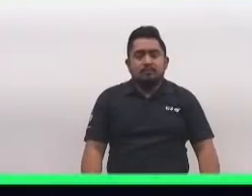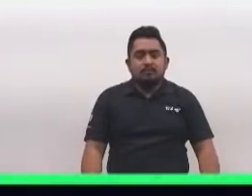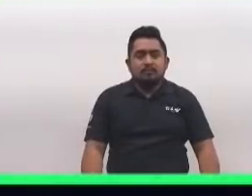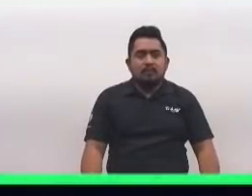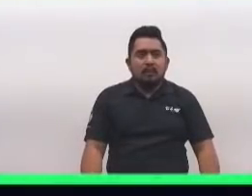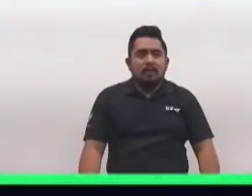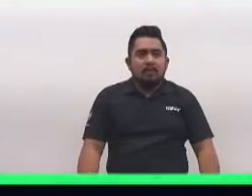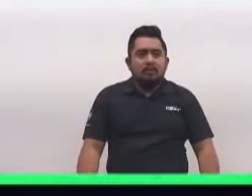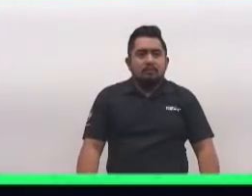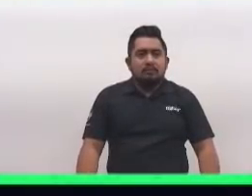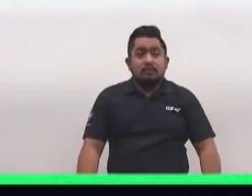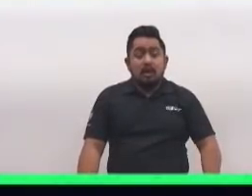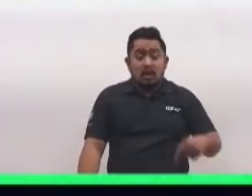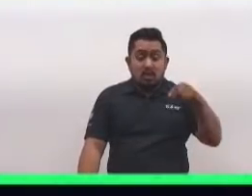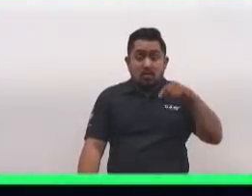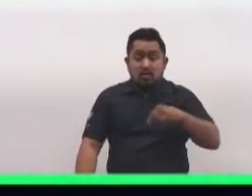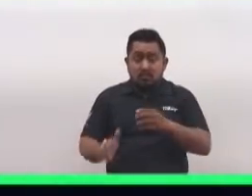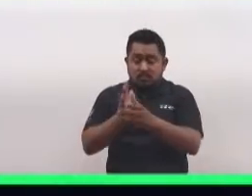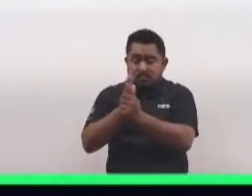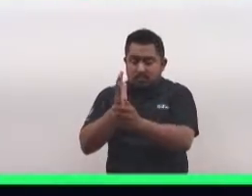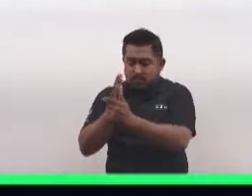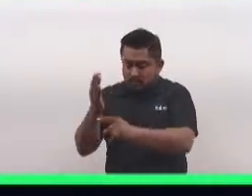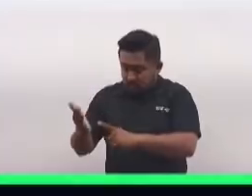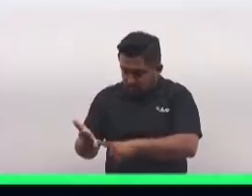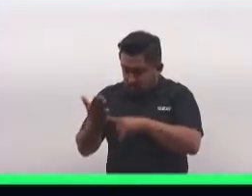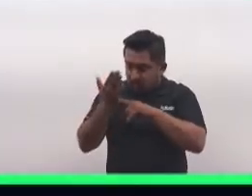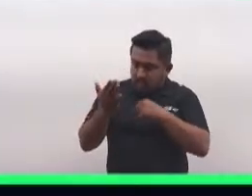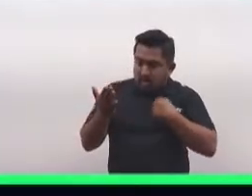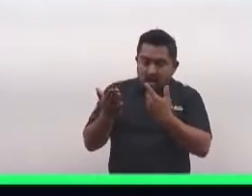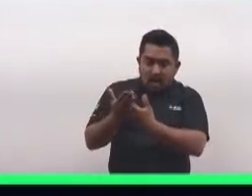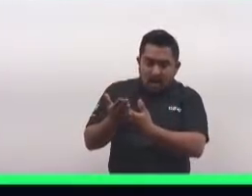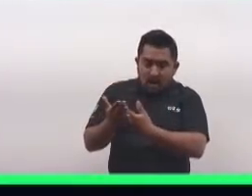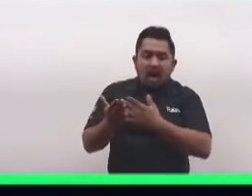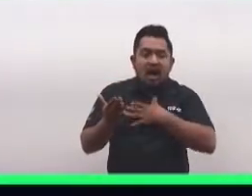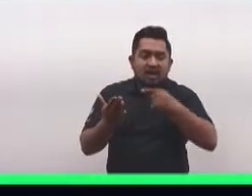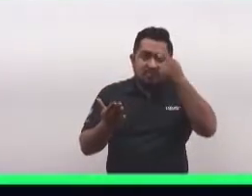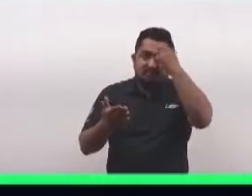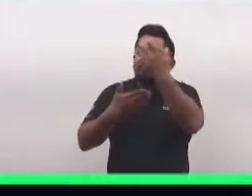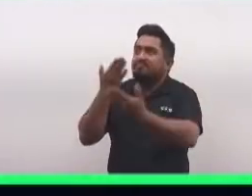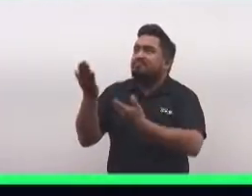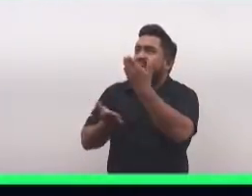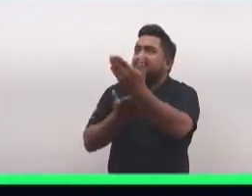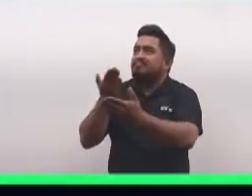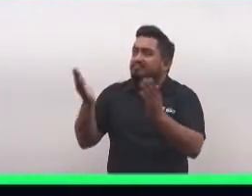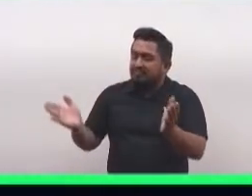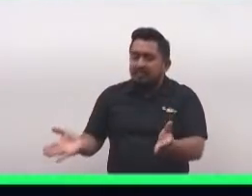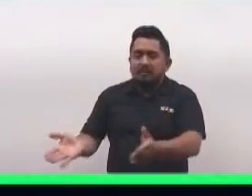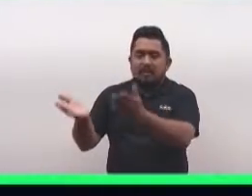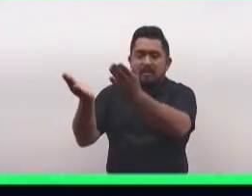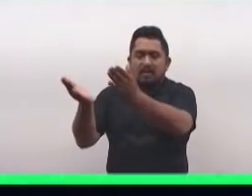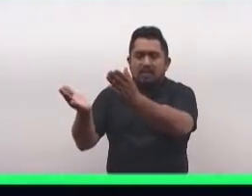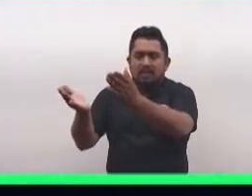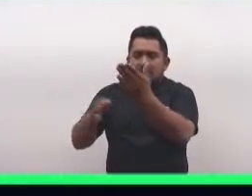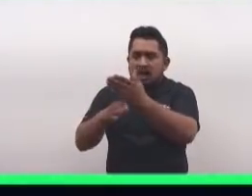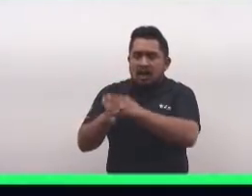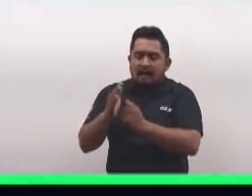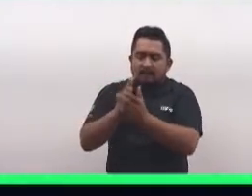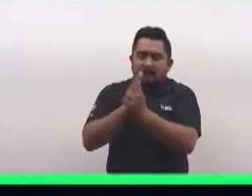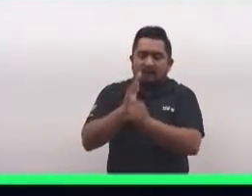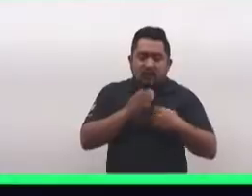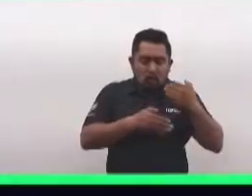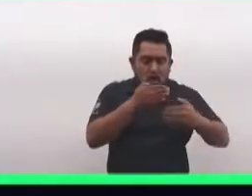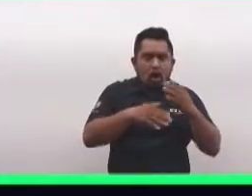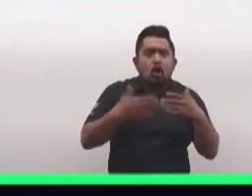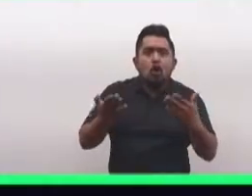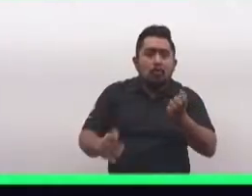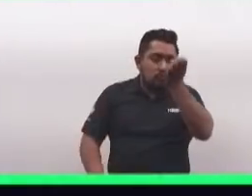pero el día que descubrimos ese talento decidimos ponerlo a trabajar y cómo va a descubrir su talento por